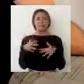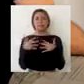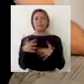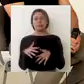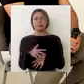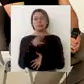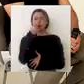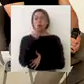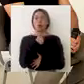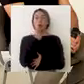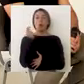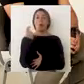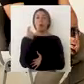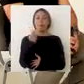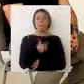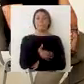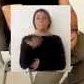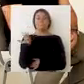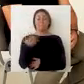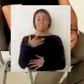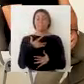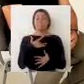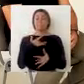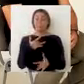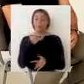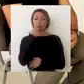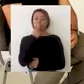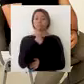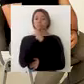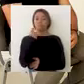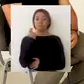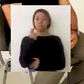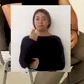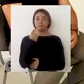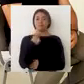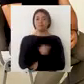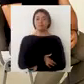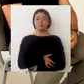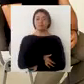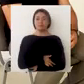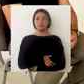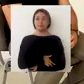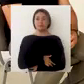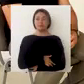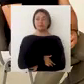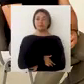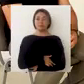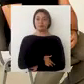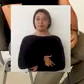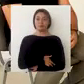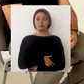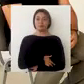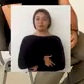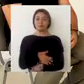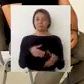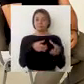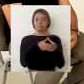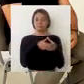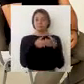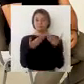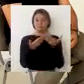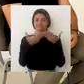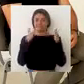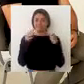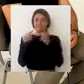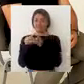se comprometieron y lo hicieron con una voluntad férrea a abrir el Club del Cómic